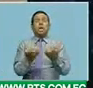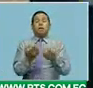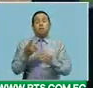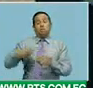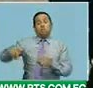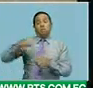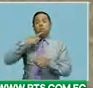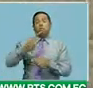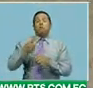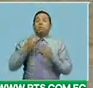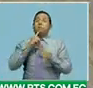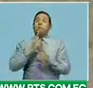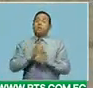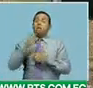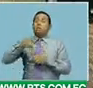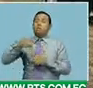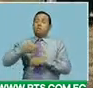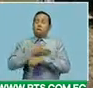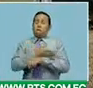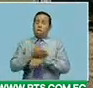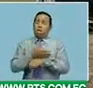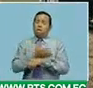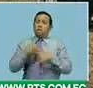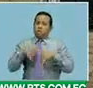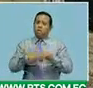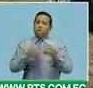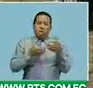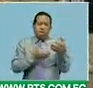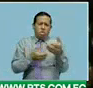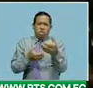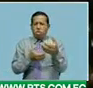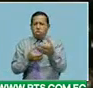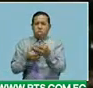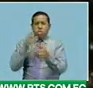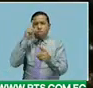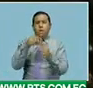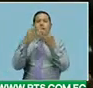tomará algunas horas más. Informó Julio César Sáenz.